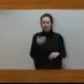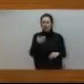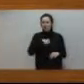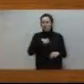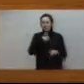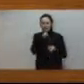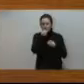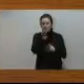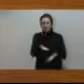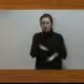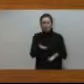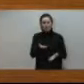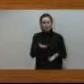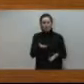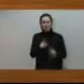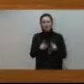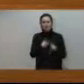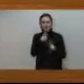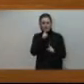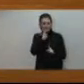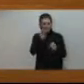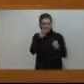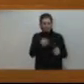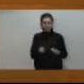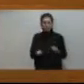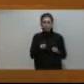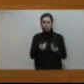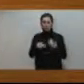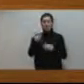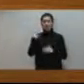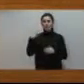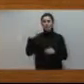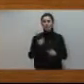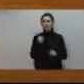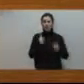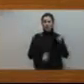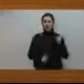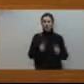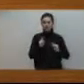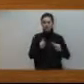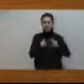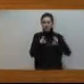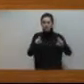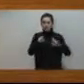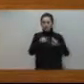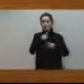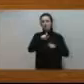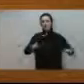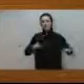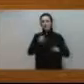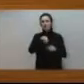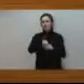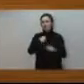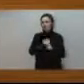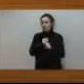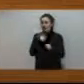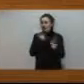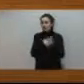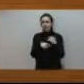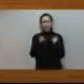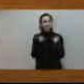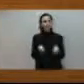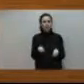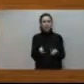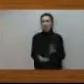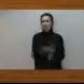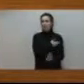estuvieran advertidos de que quienes debían controlar esta empresa en el pasado, el anterior gerente y el personal, no lo hacían, y que este anterior